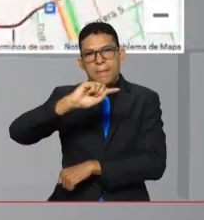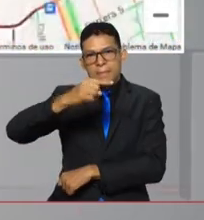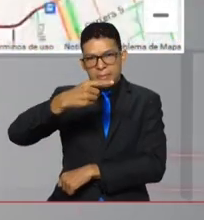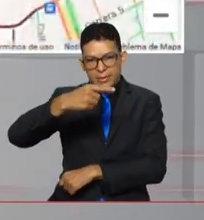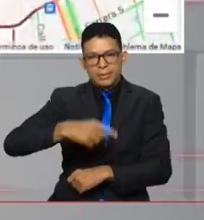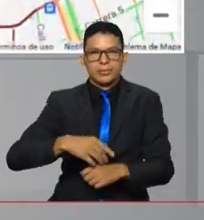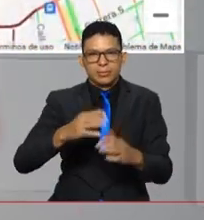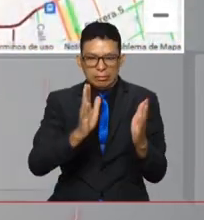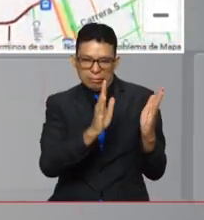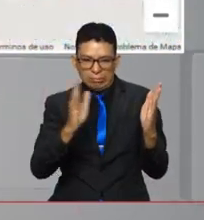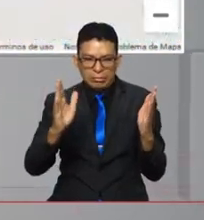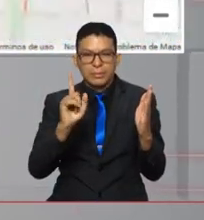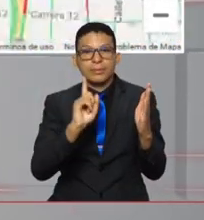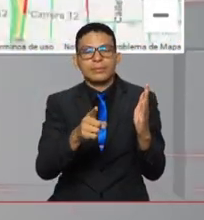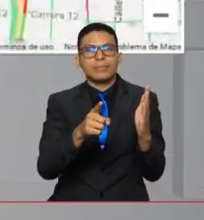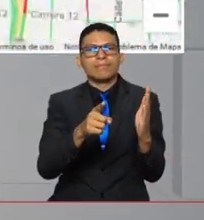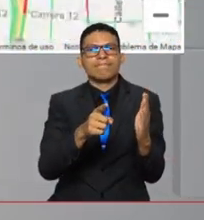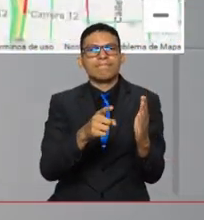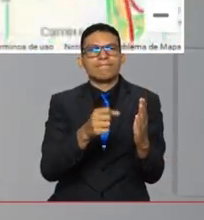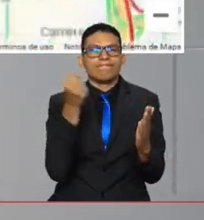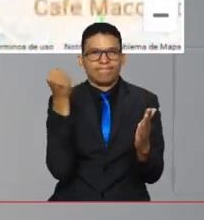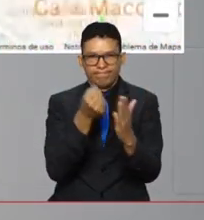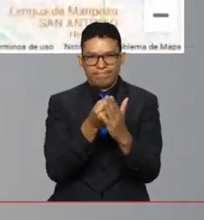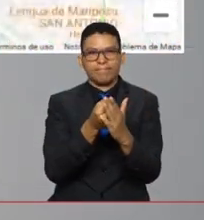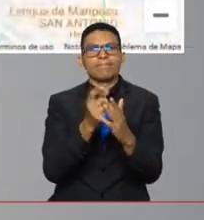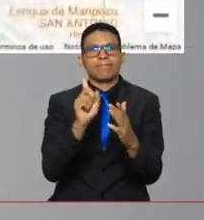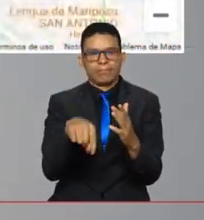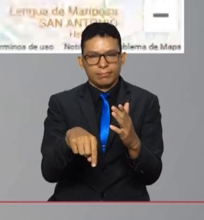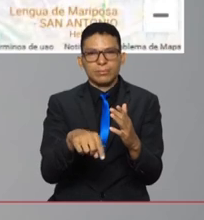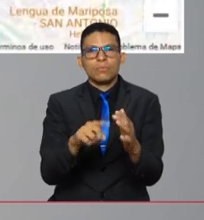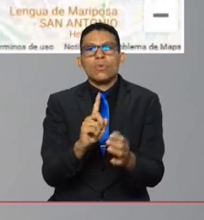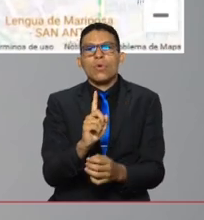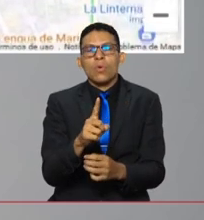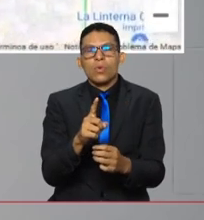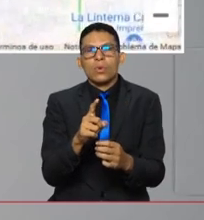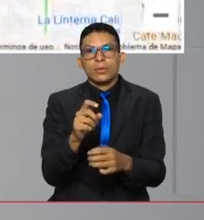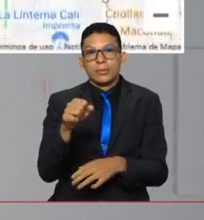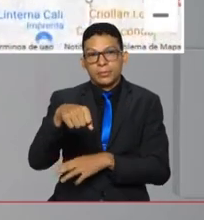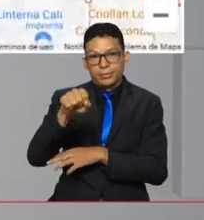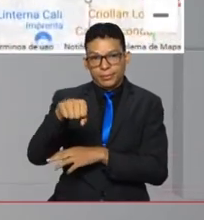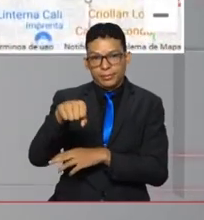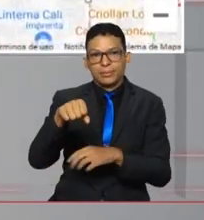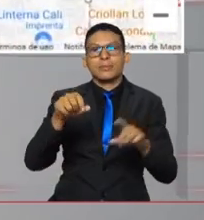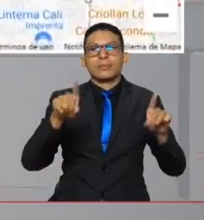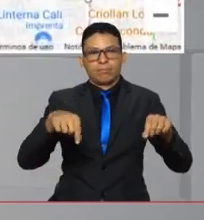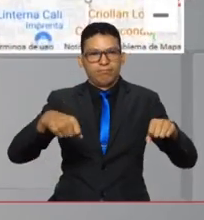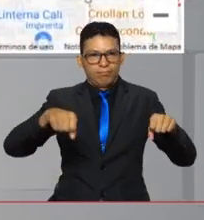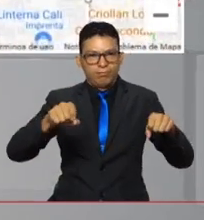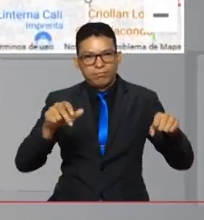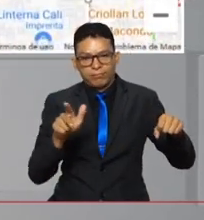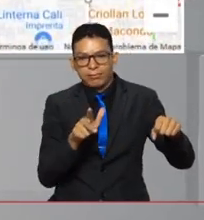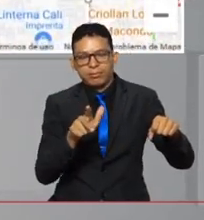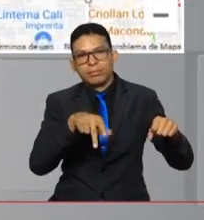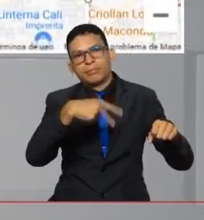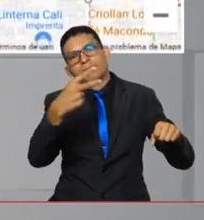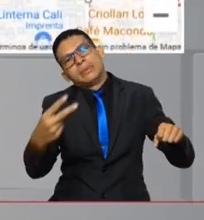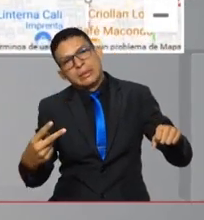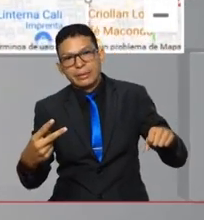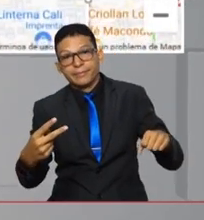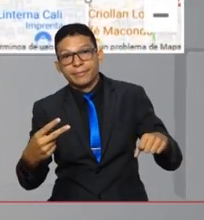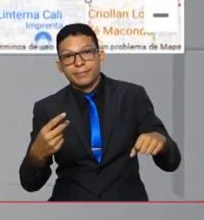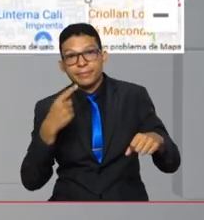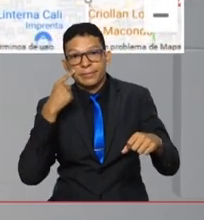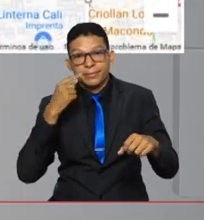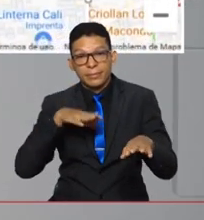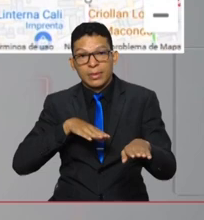en este sector? Se presentó un siniestro vial producto de la colisión de un motociclista igualmente. Esto genera que el